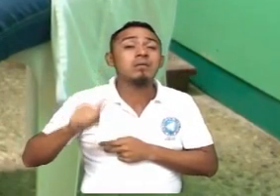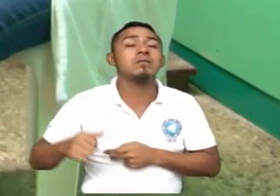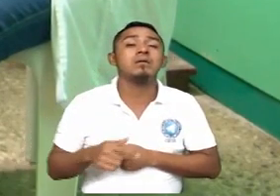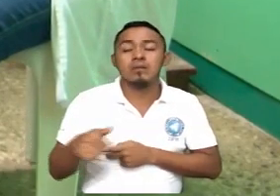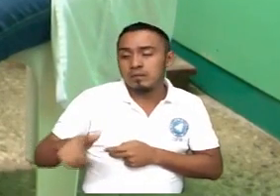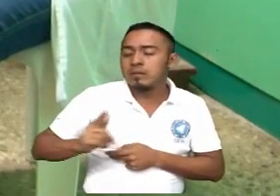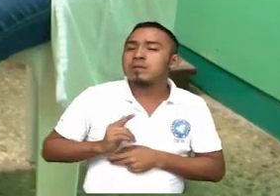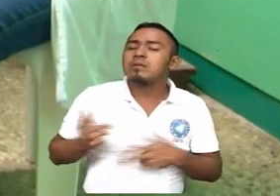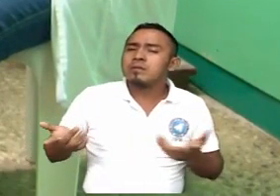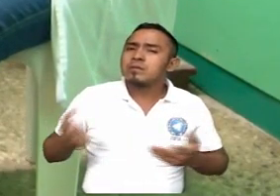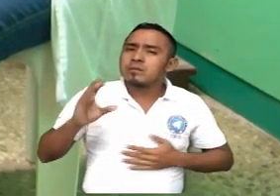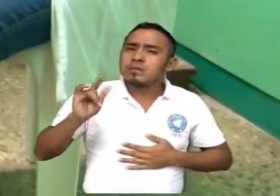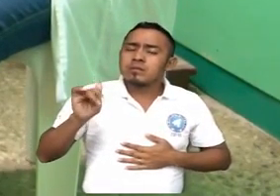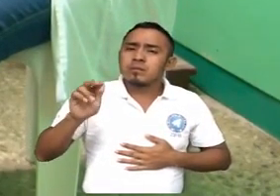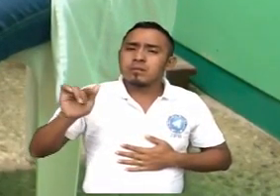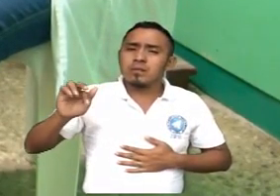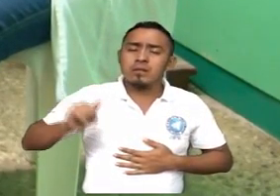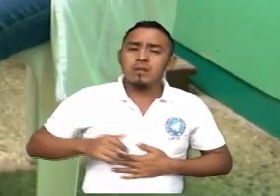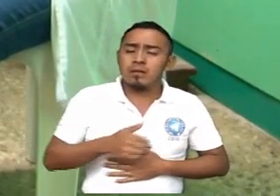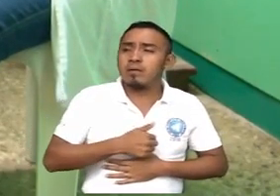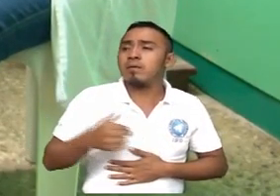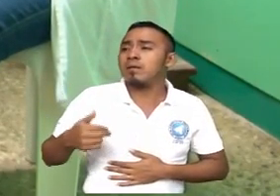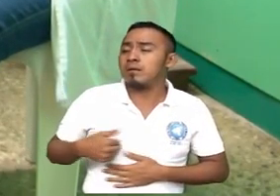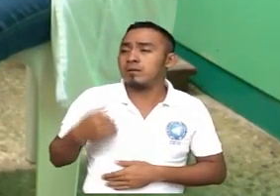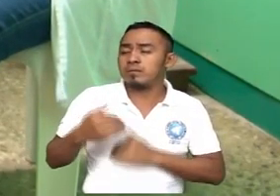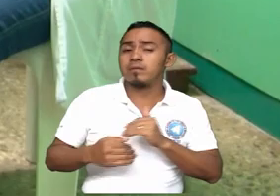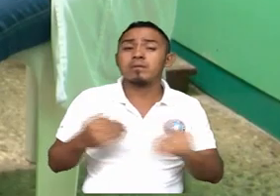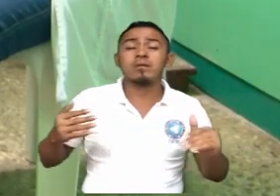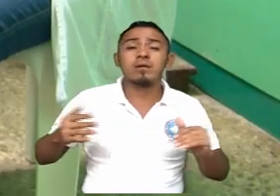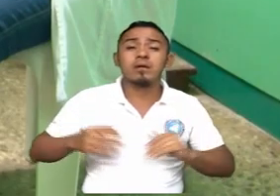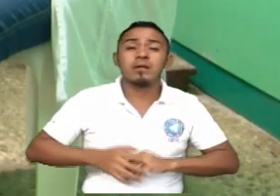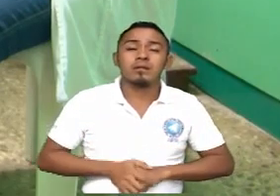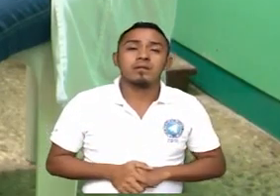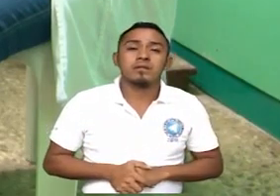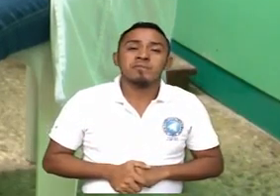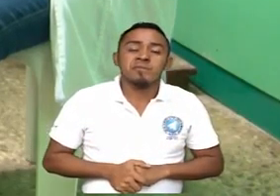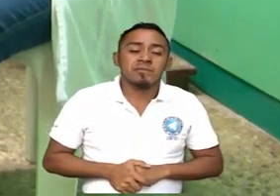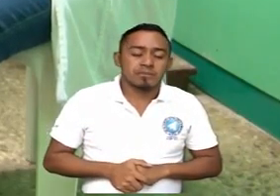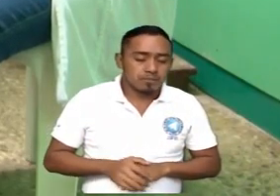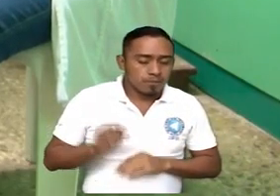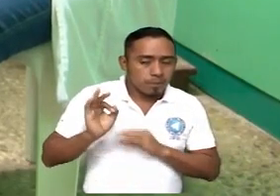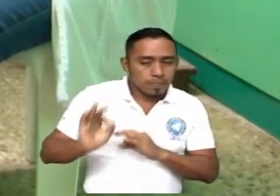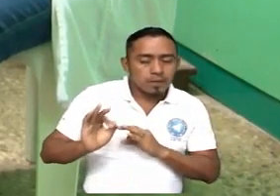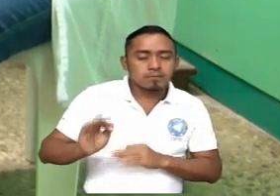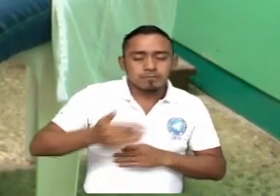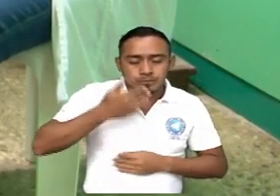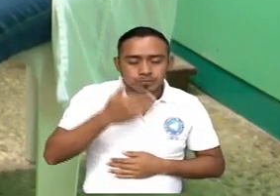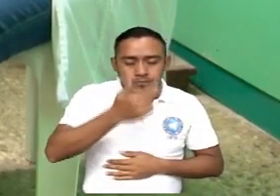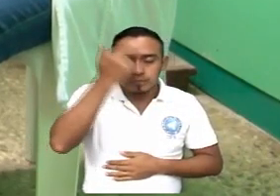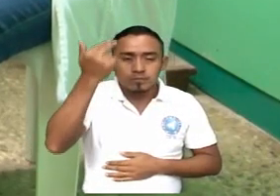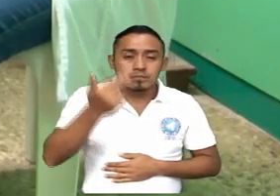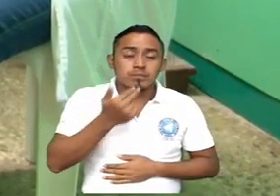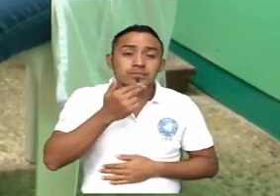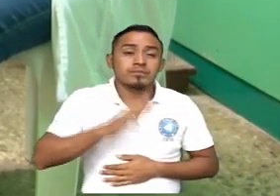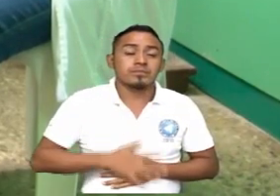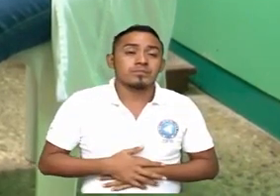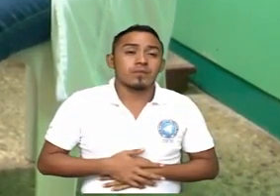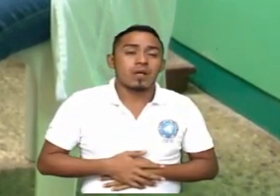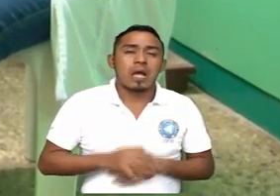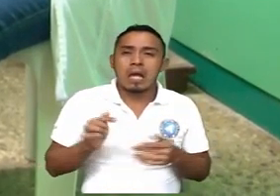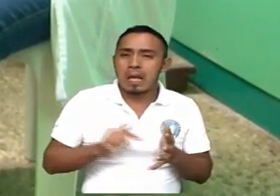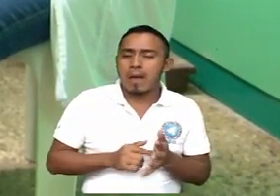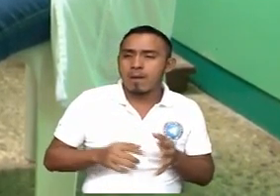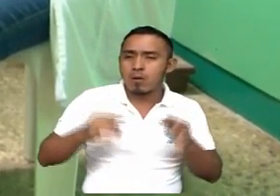tiene catarata, vamos a hacer tal y tal procedimiento. Exacto, pues muy buena la pregunta, porque no toda agudeza